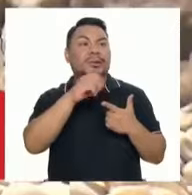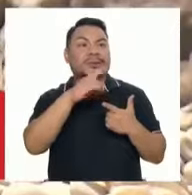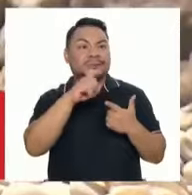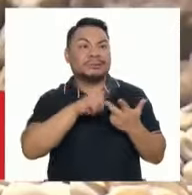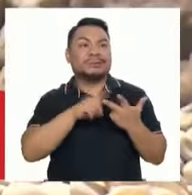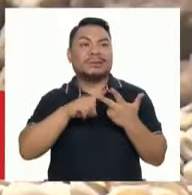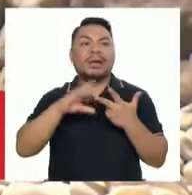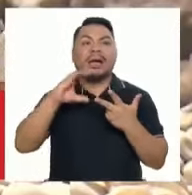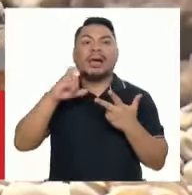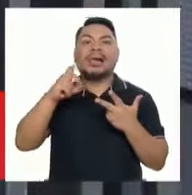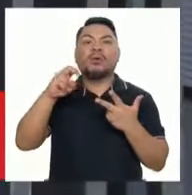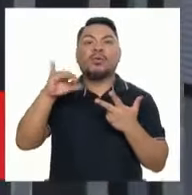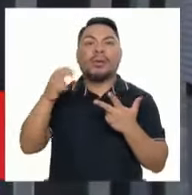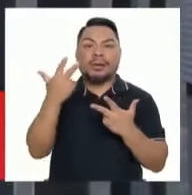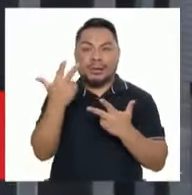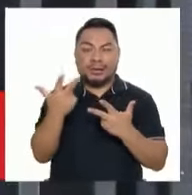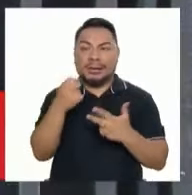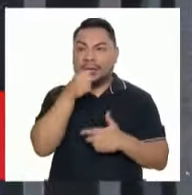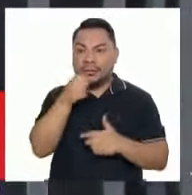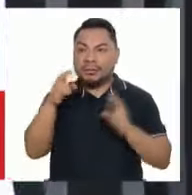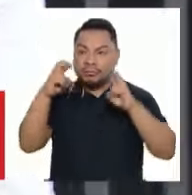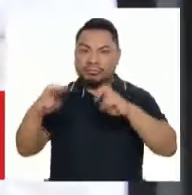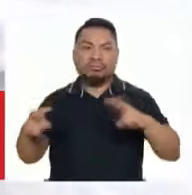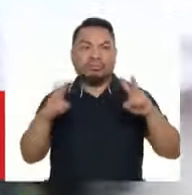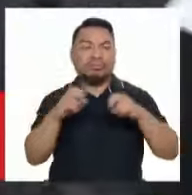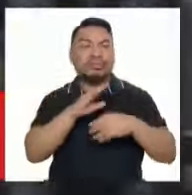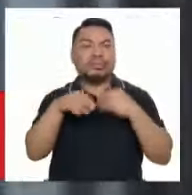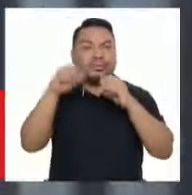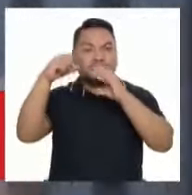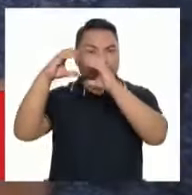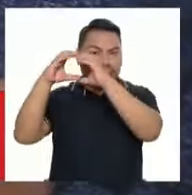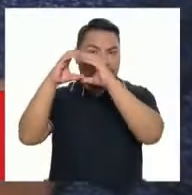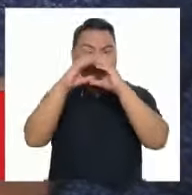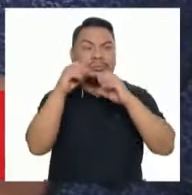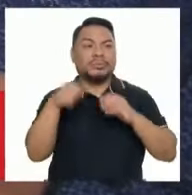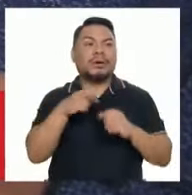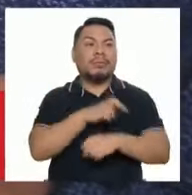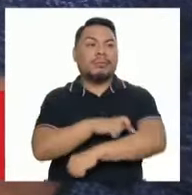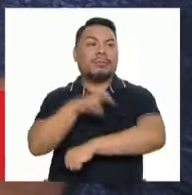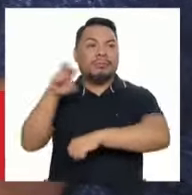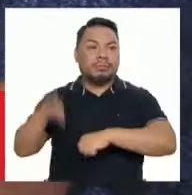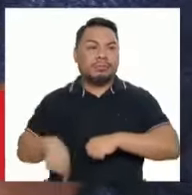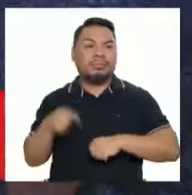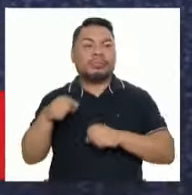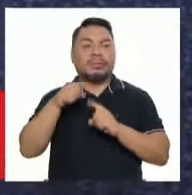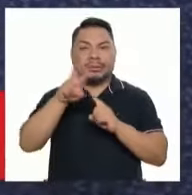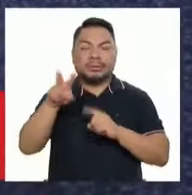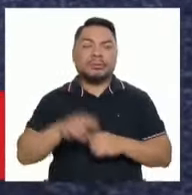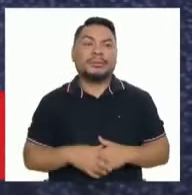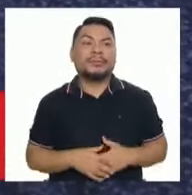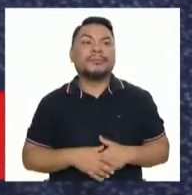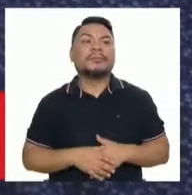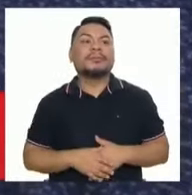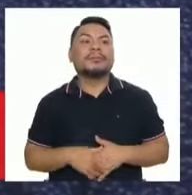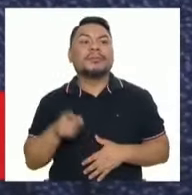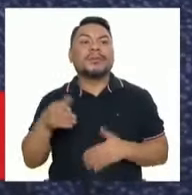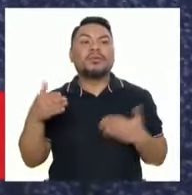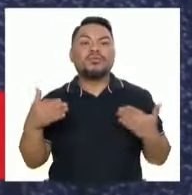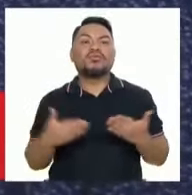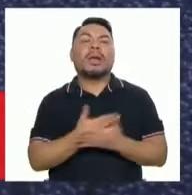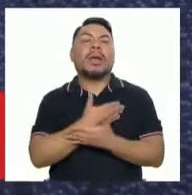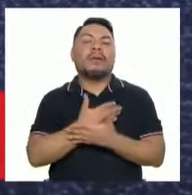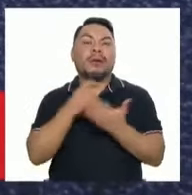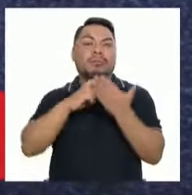y Claudia Álvarez, con todo el soporte audiovisual de nuestros profesionales de la imagen. Es una nueva